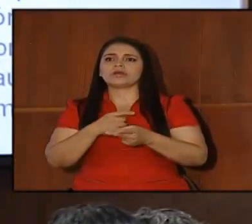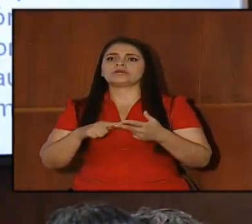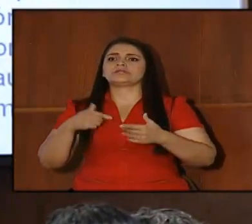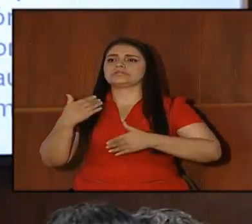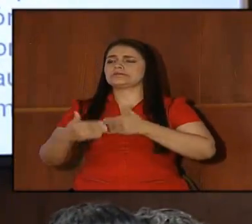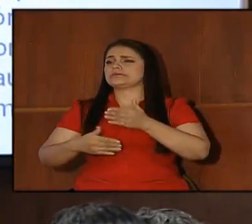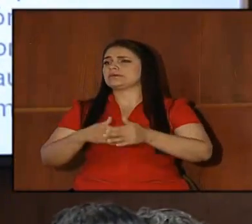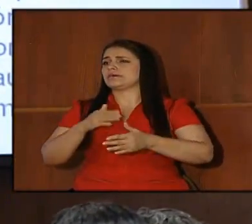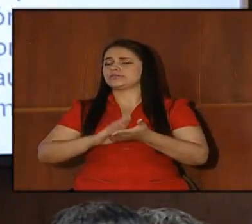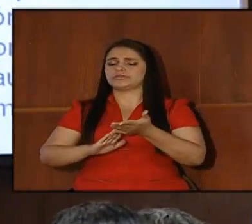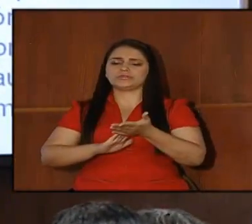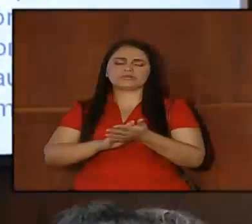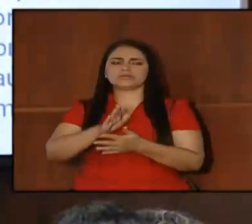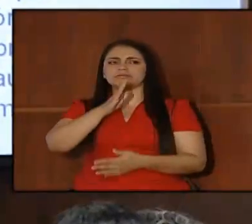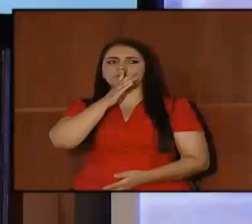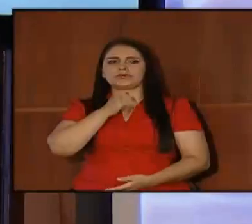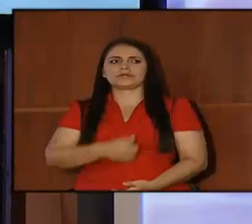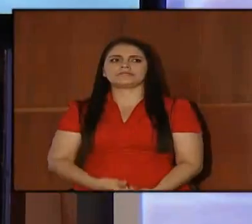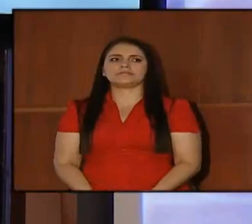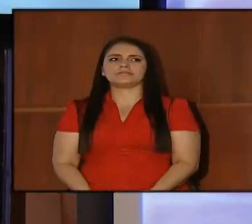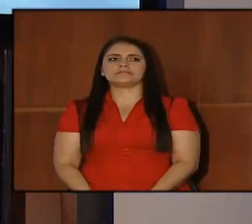más difícil de tratar.